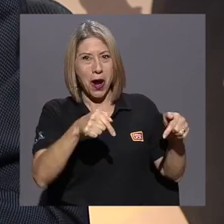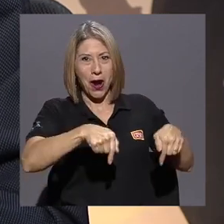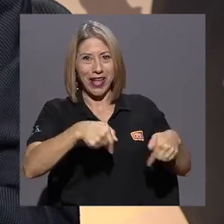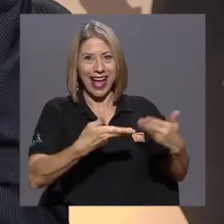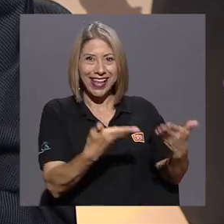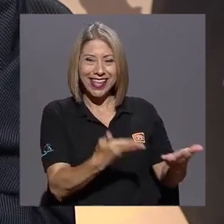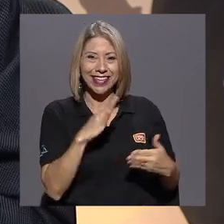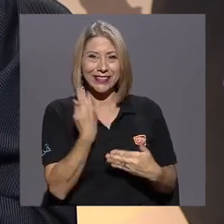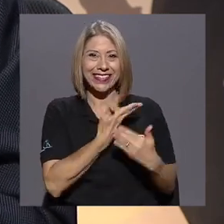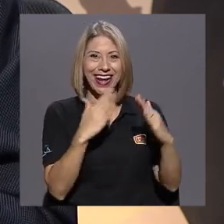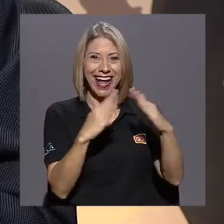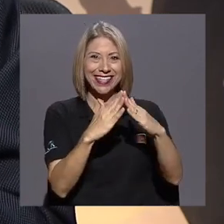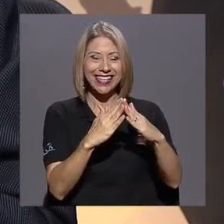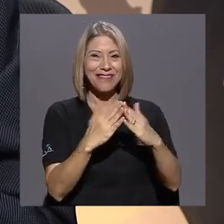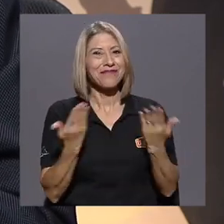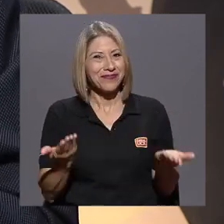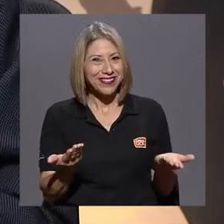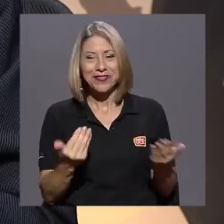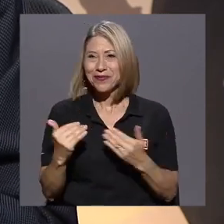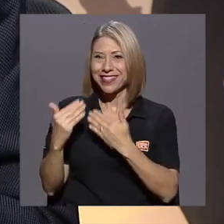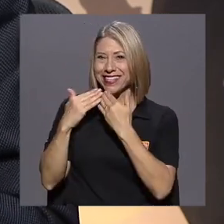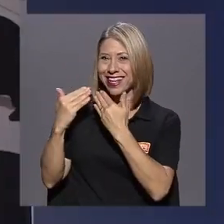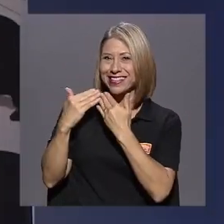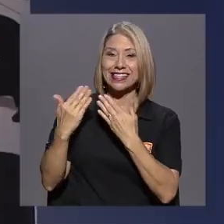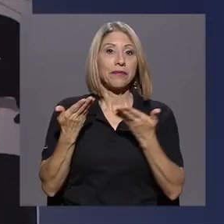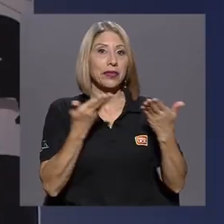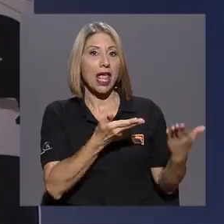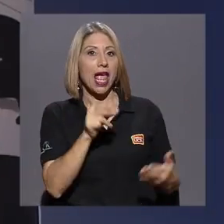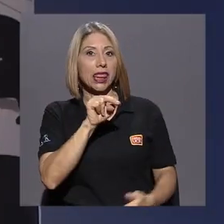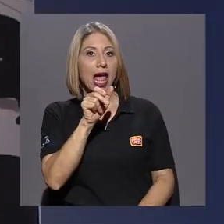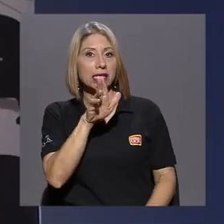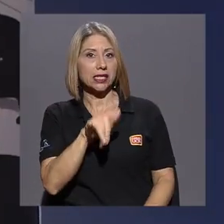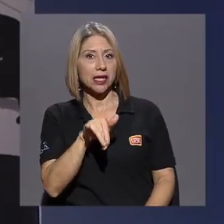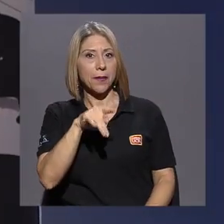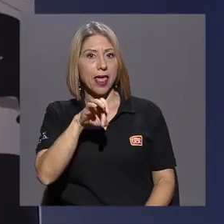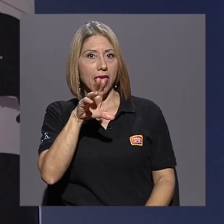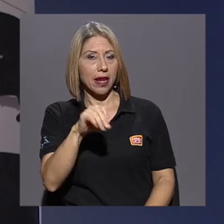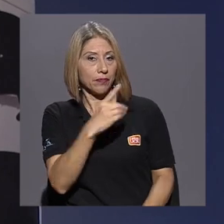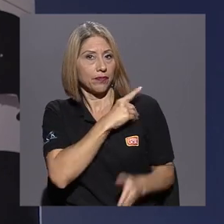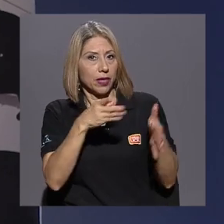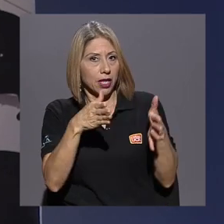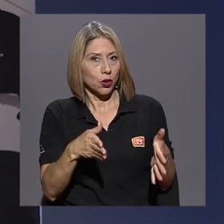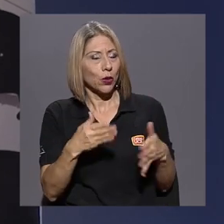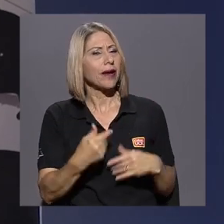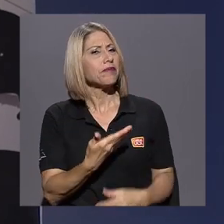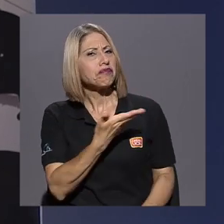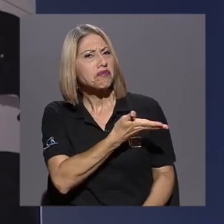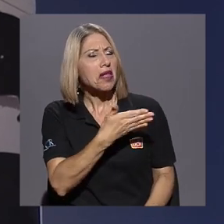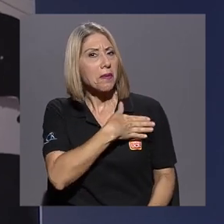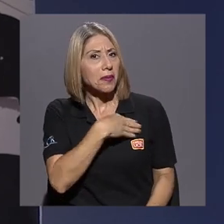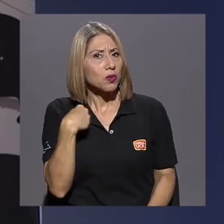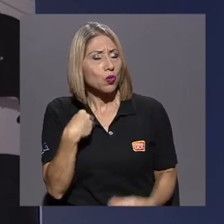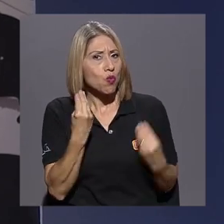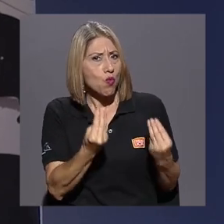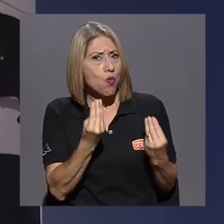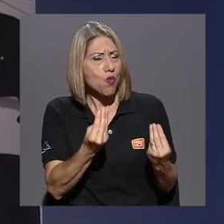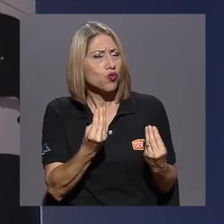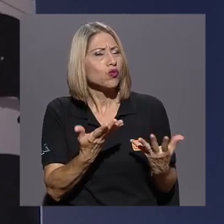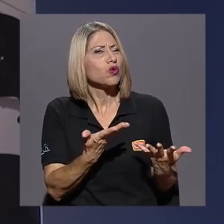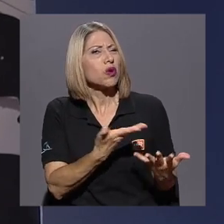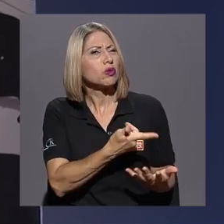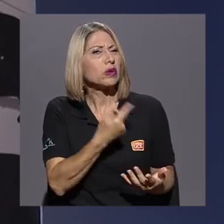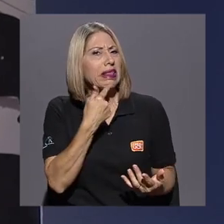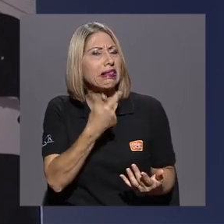en esta nuestra casa. Pues muchas gracias. Y por supuesto a doña Nancy Piedra, la directora del programa. Doña Nancy, ¿sabe qué me gustó mucho del bloque